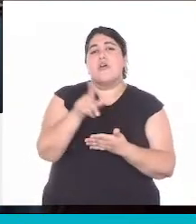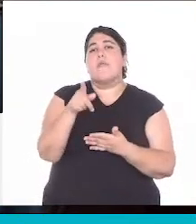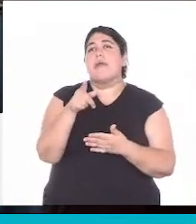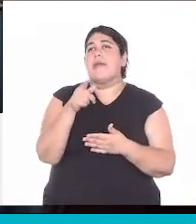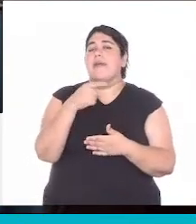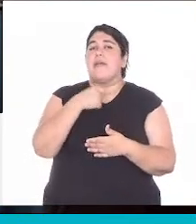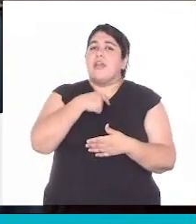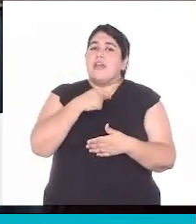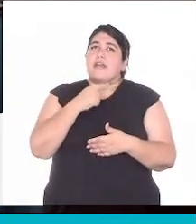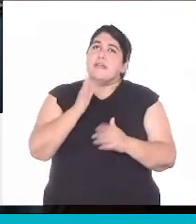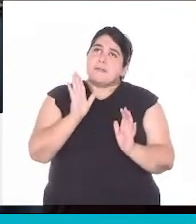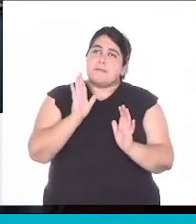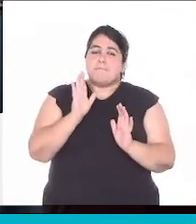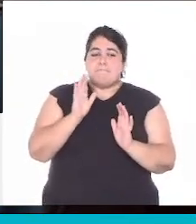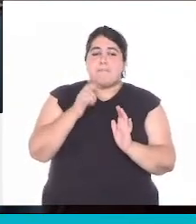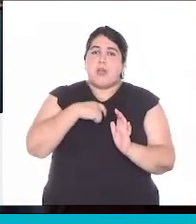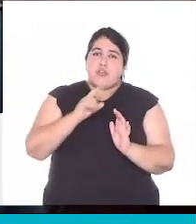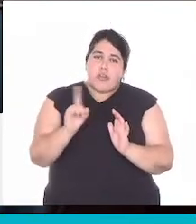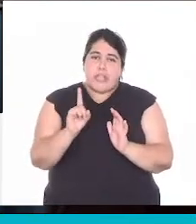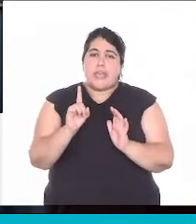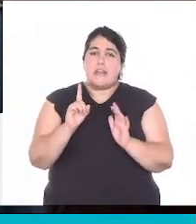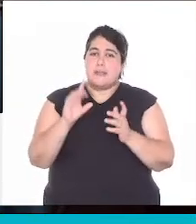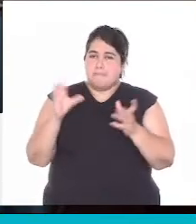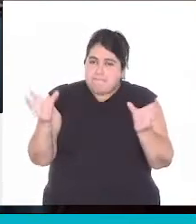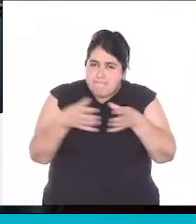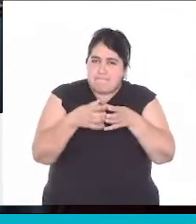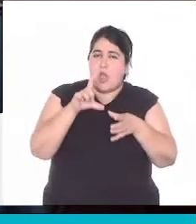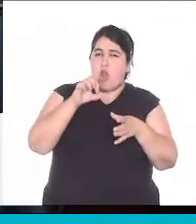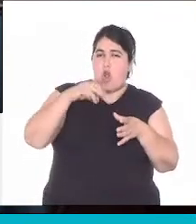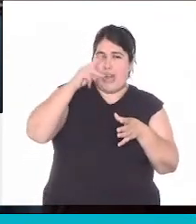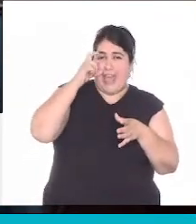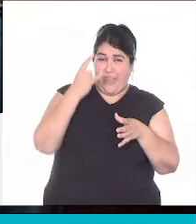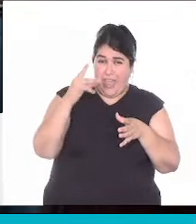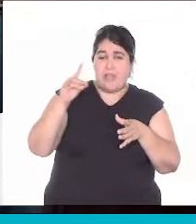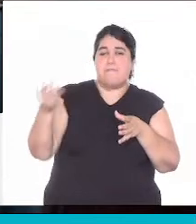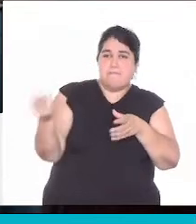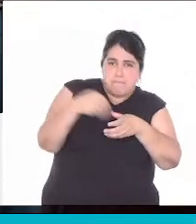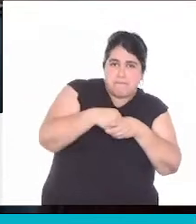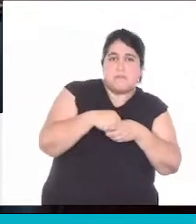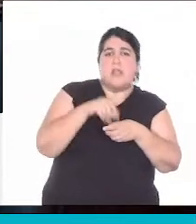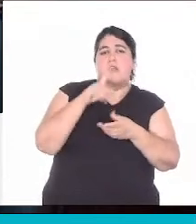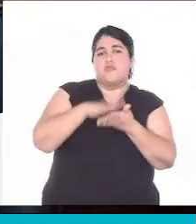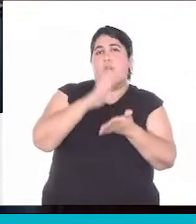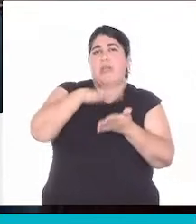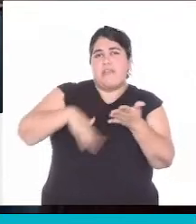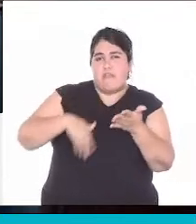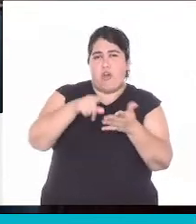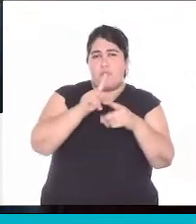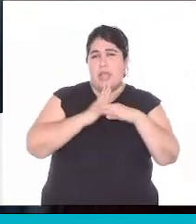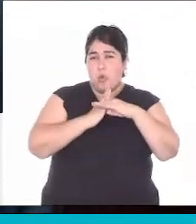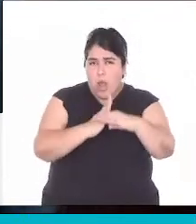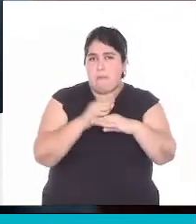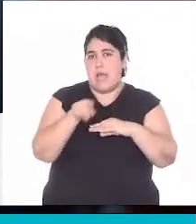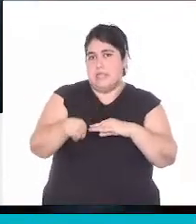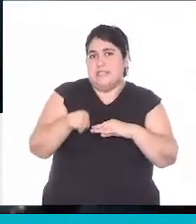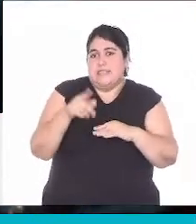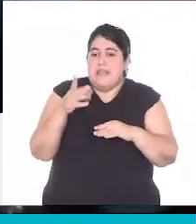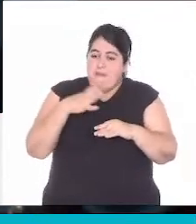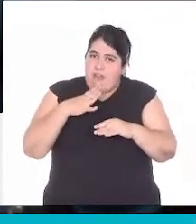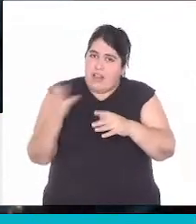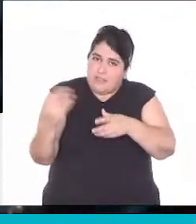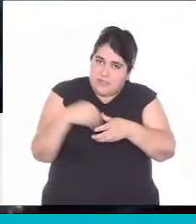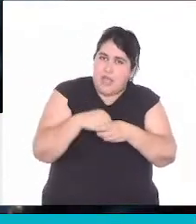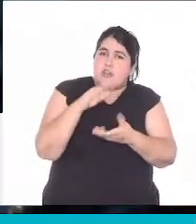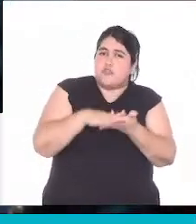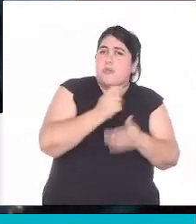que hacer una autocrítica, quienes no quisieron integrar la CONADEP. Y el informe, por supuesto, que implicó el Nunca Más, que también fue base justamente para el juicio de las juntas,